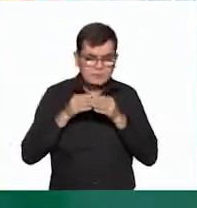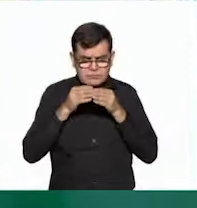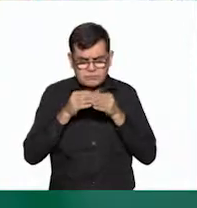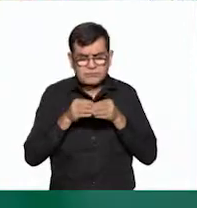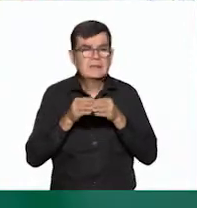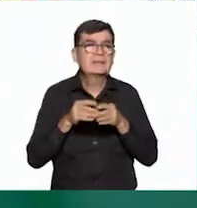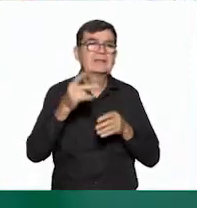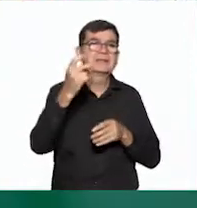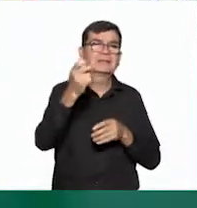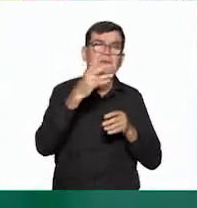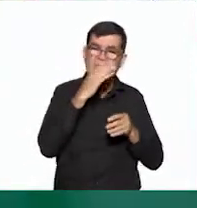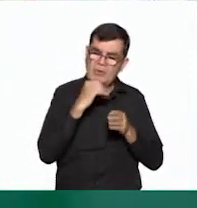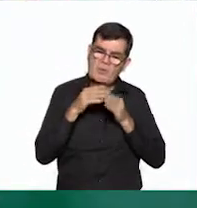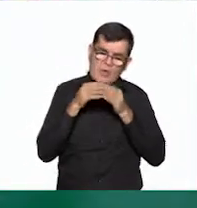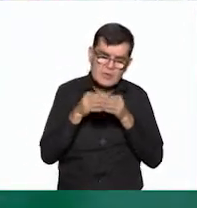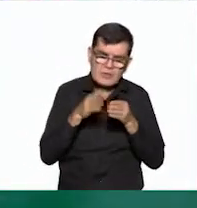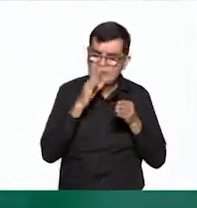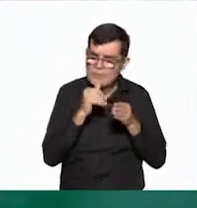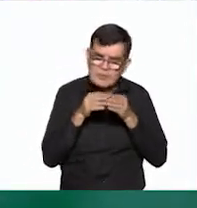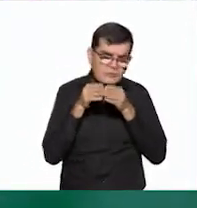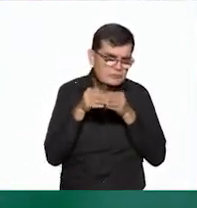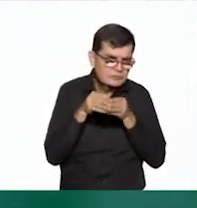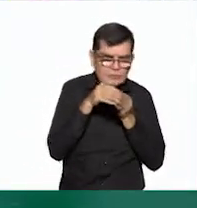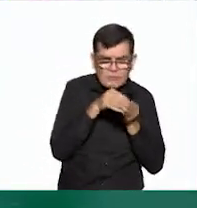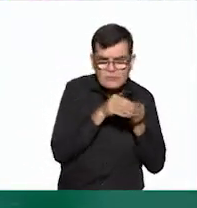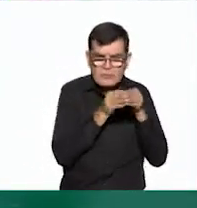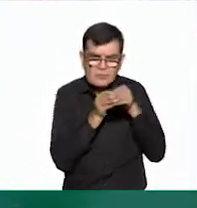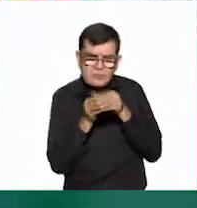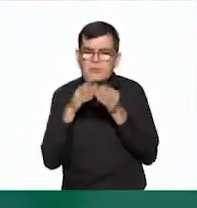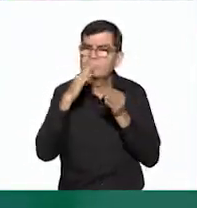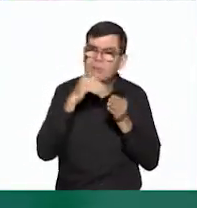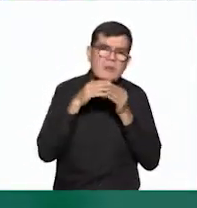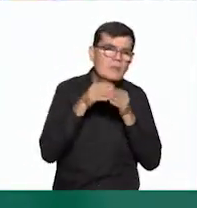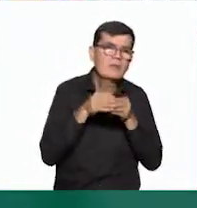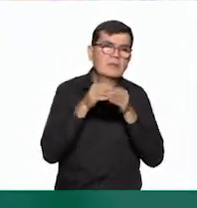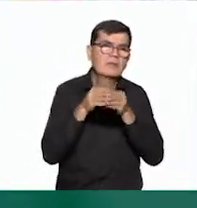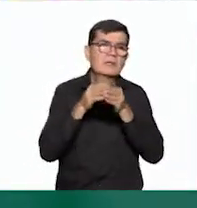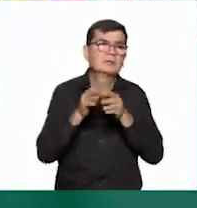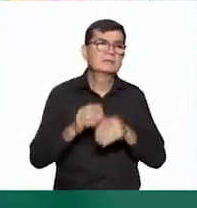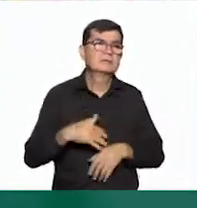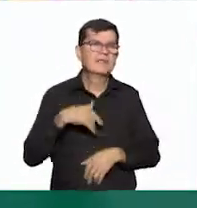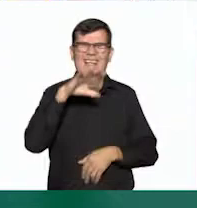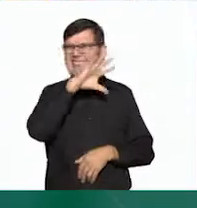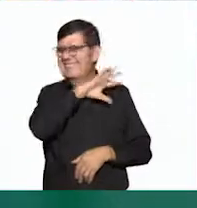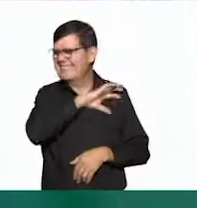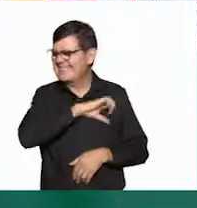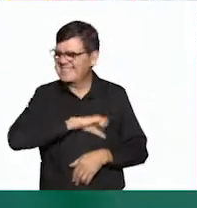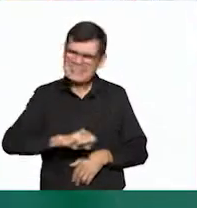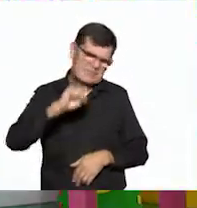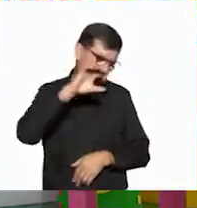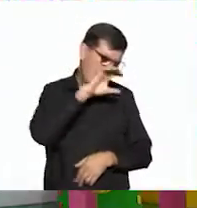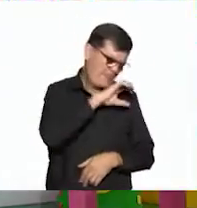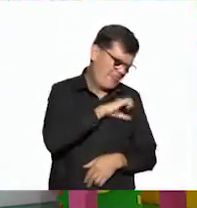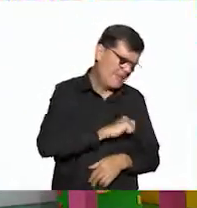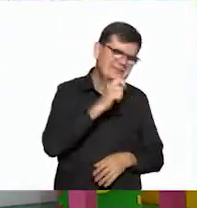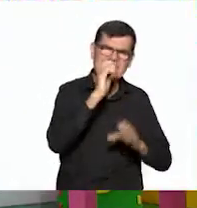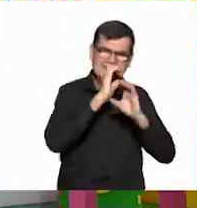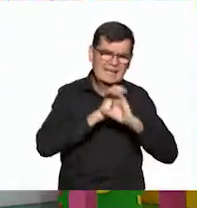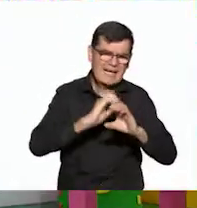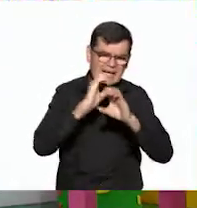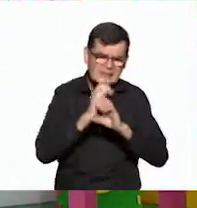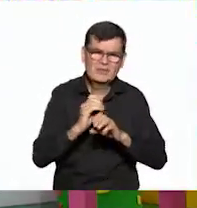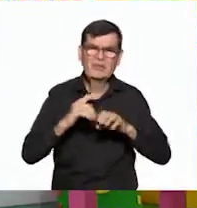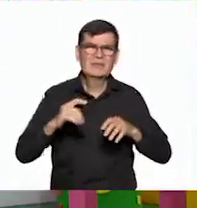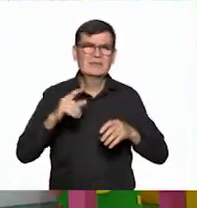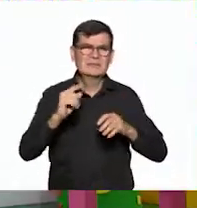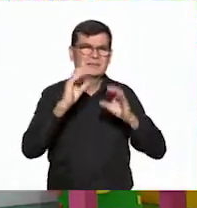vez y no podía, y no podía, y no podía navegar. Ay, a mí me encantan. Me encantan toda la canción, la ronda